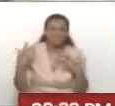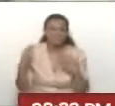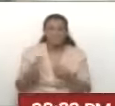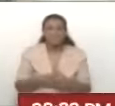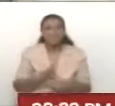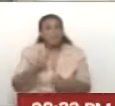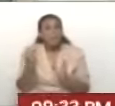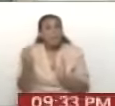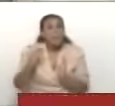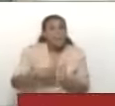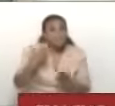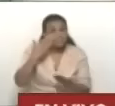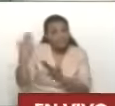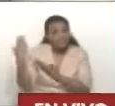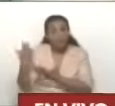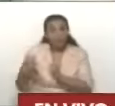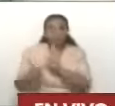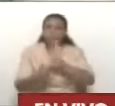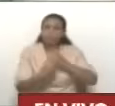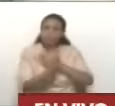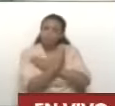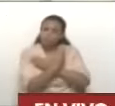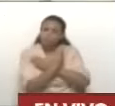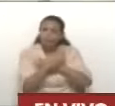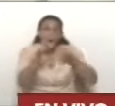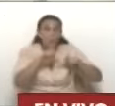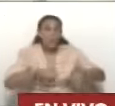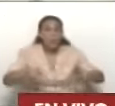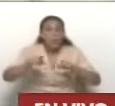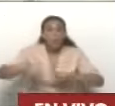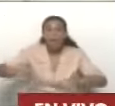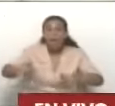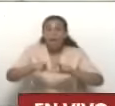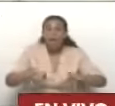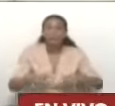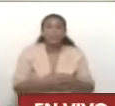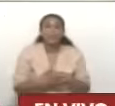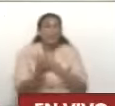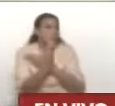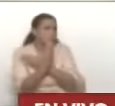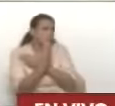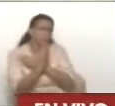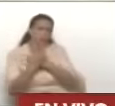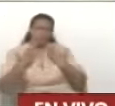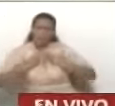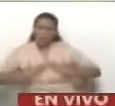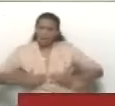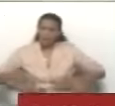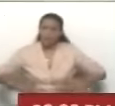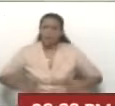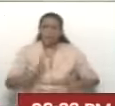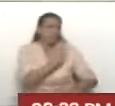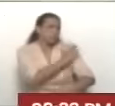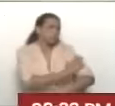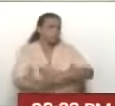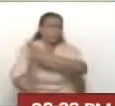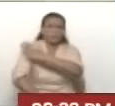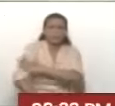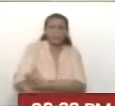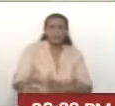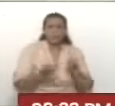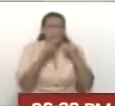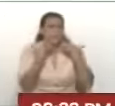Sino además poder, presidente, a través de esos espacios, el autocuidado de nosotras las mujeres, poder